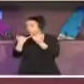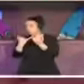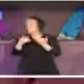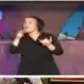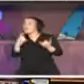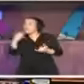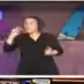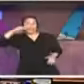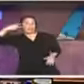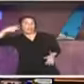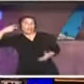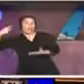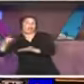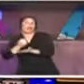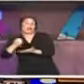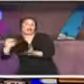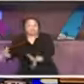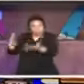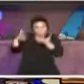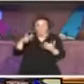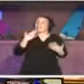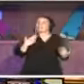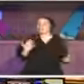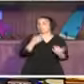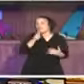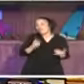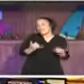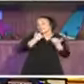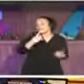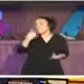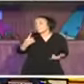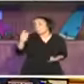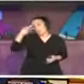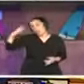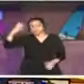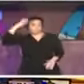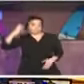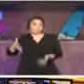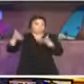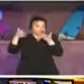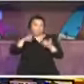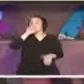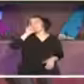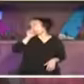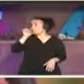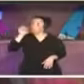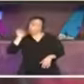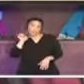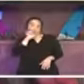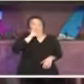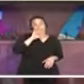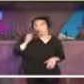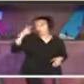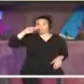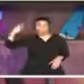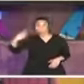marina. Pero gracias a ti te ganó una reina. Pío, pío, pío, pío, pío, ya la que vacila